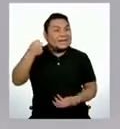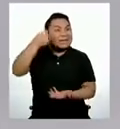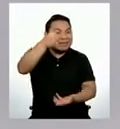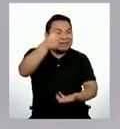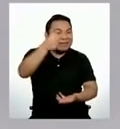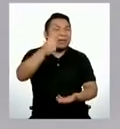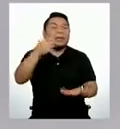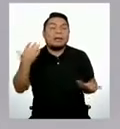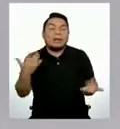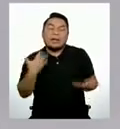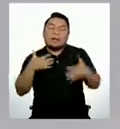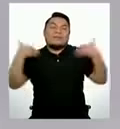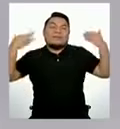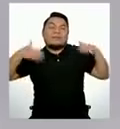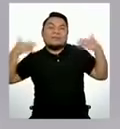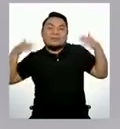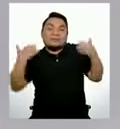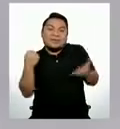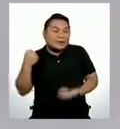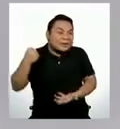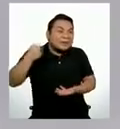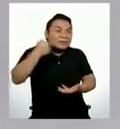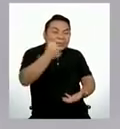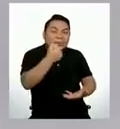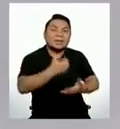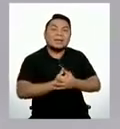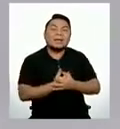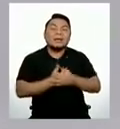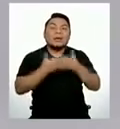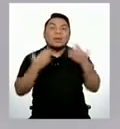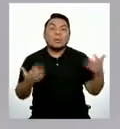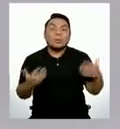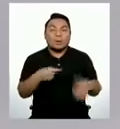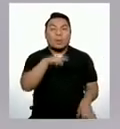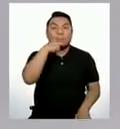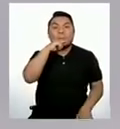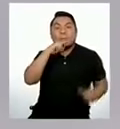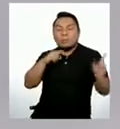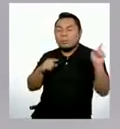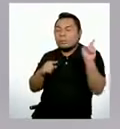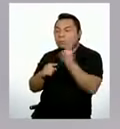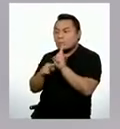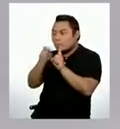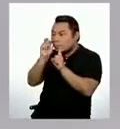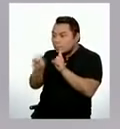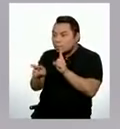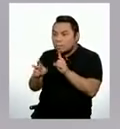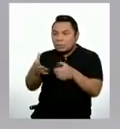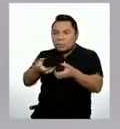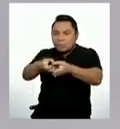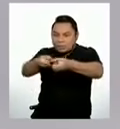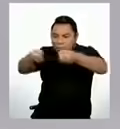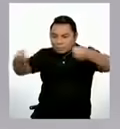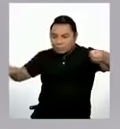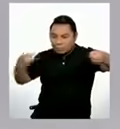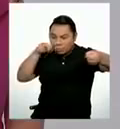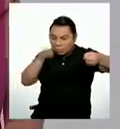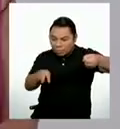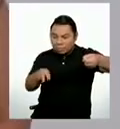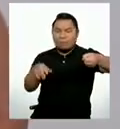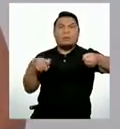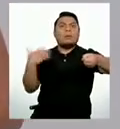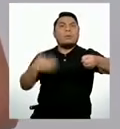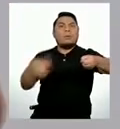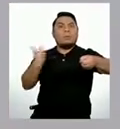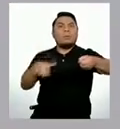apenas con algo de luz en el cielo. La mujer, viendo el contenido de la bolsa, le dijo.